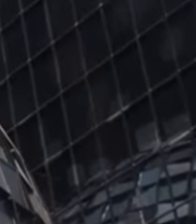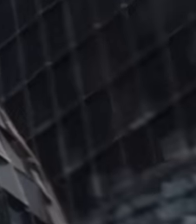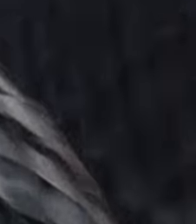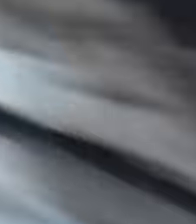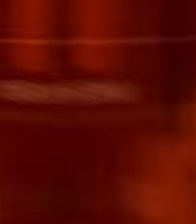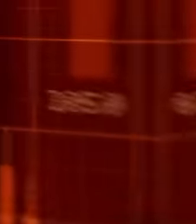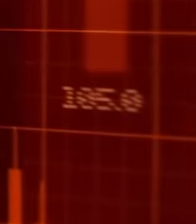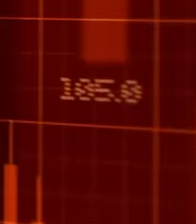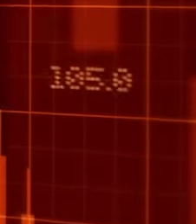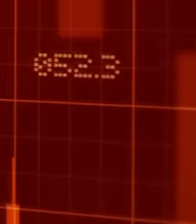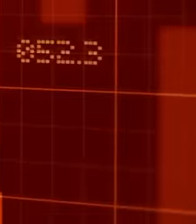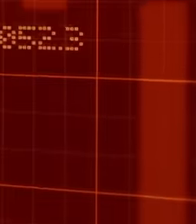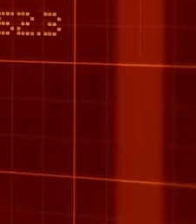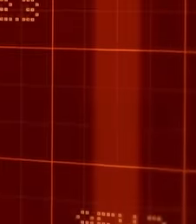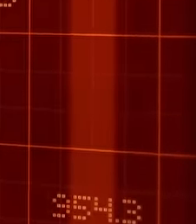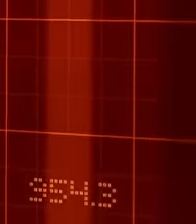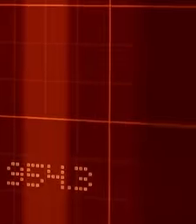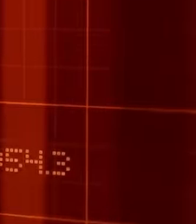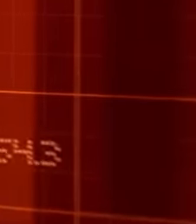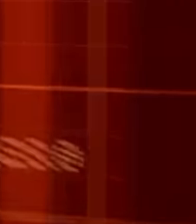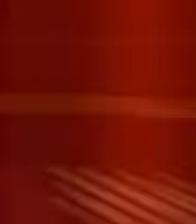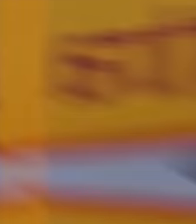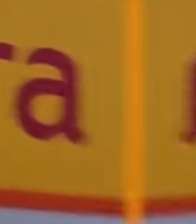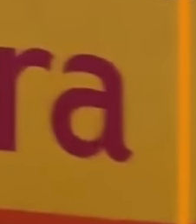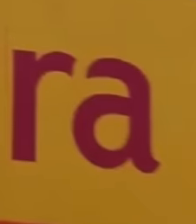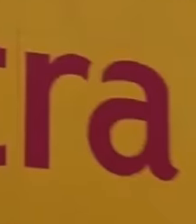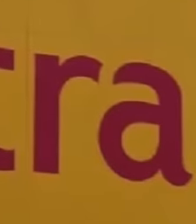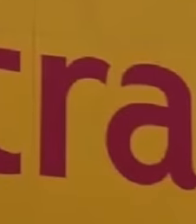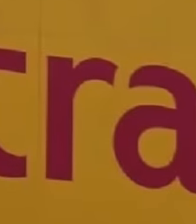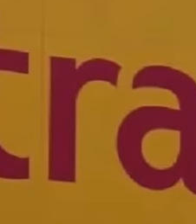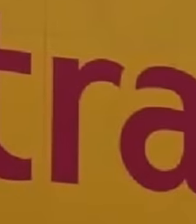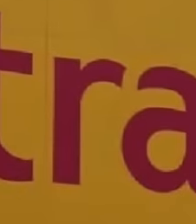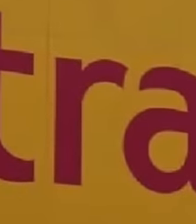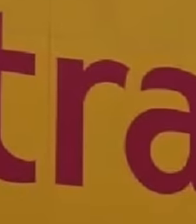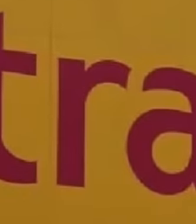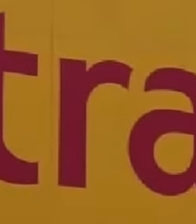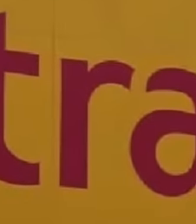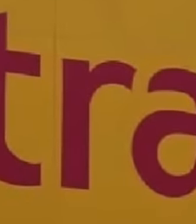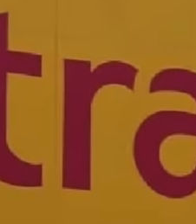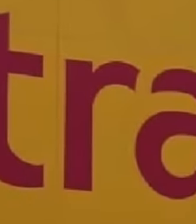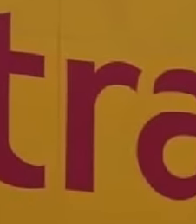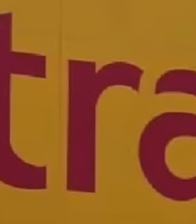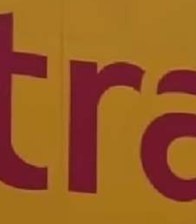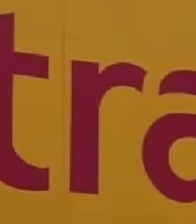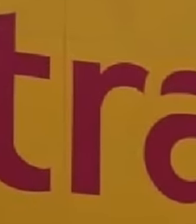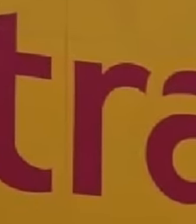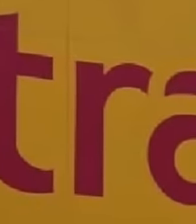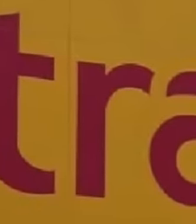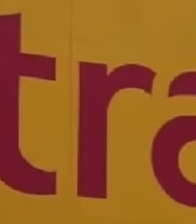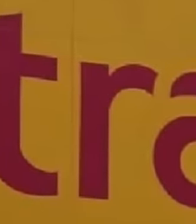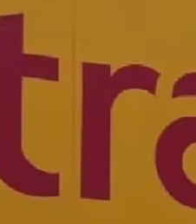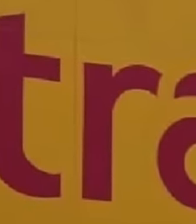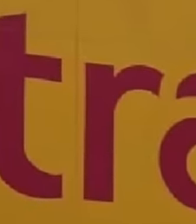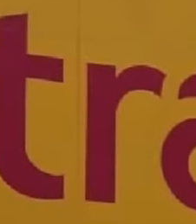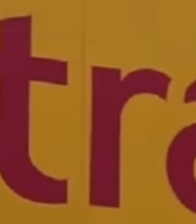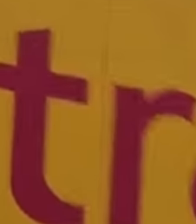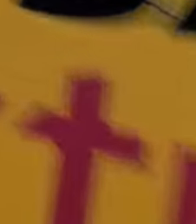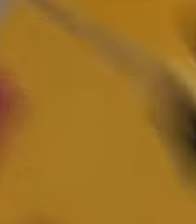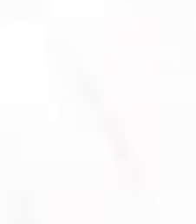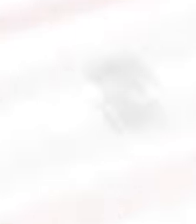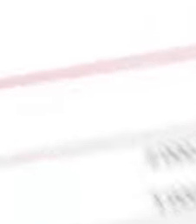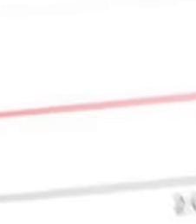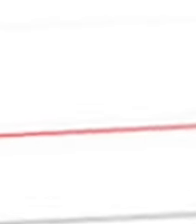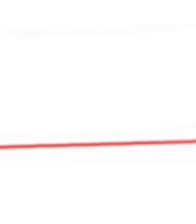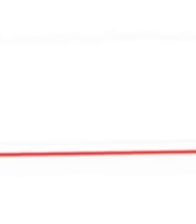conocer la suspensión de la cotización de las acciones del Grupo Elektra, luego de que presentara un